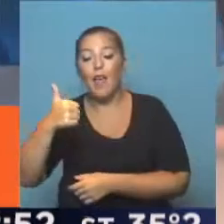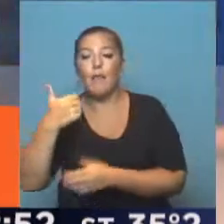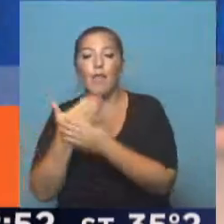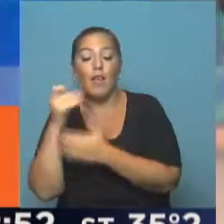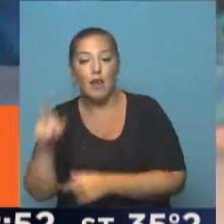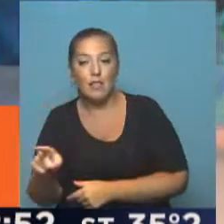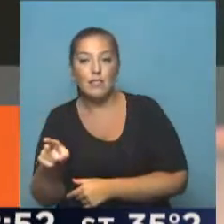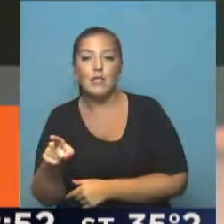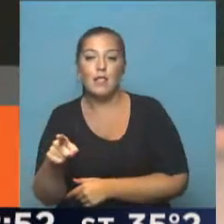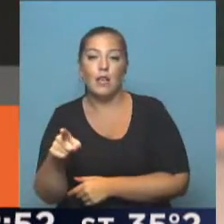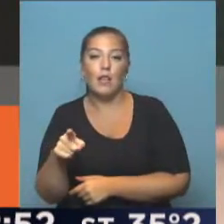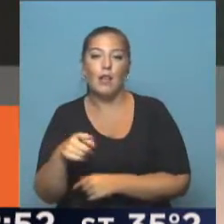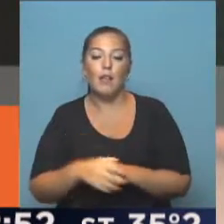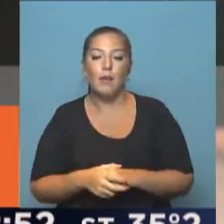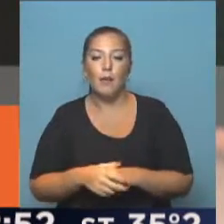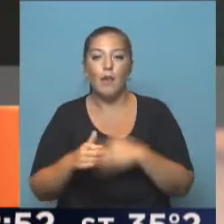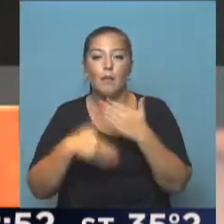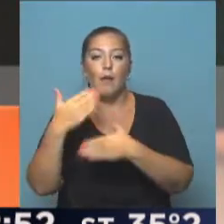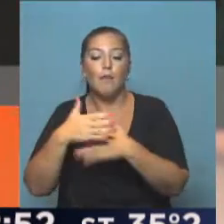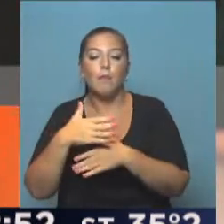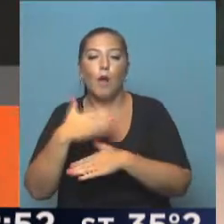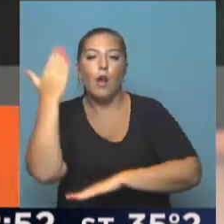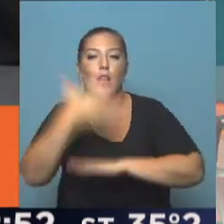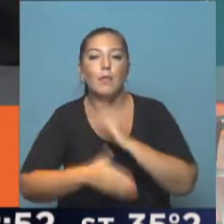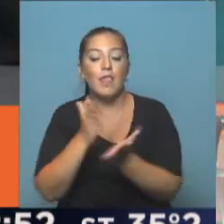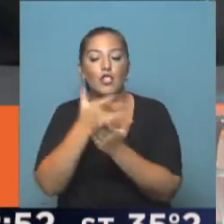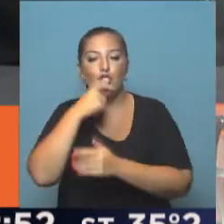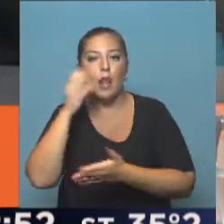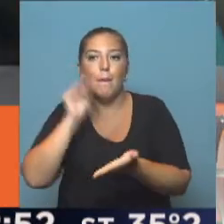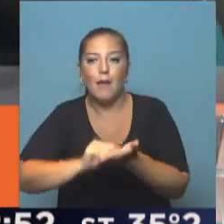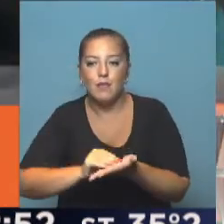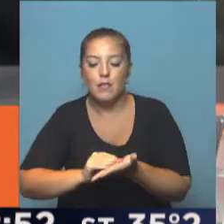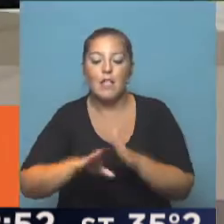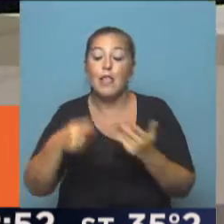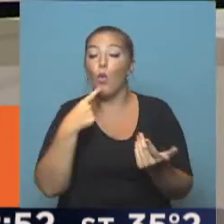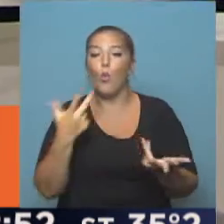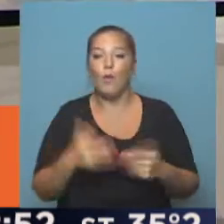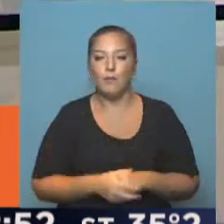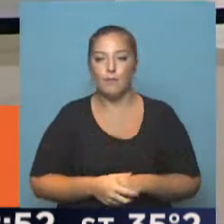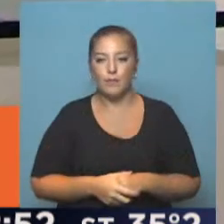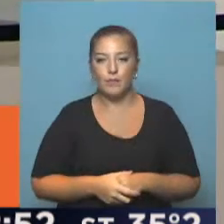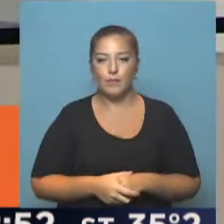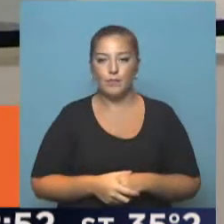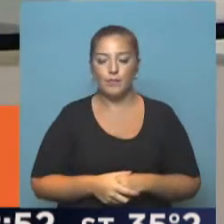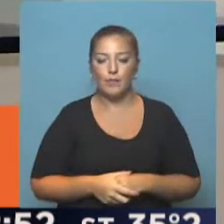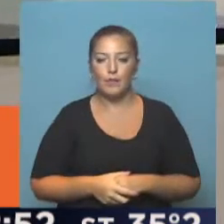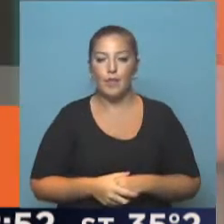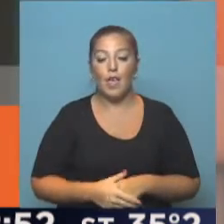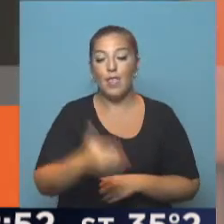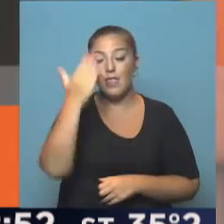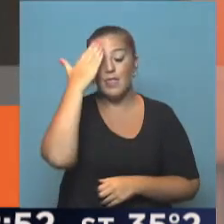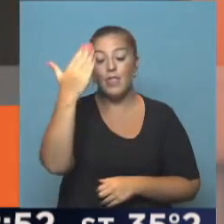va a ir por el cercenamiento de más derechos sociales, ¿no? Entonces, bueno, realmente es un gran dilema. Tela para cortar, del 10 de